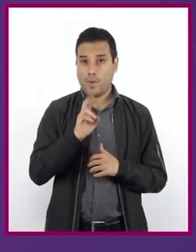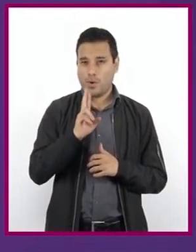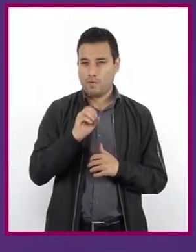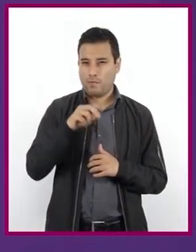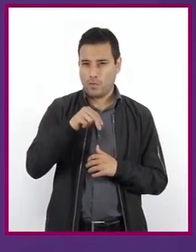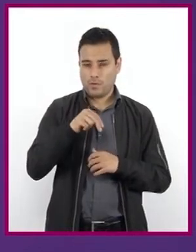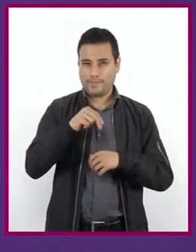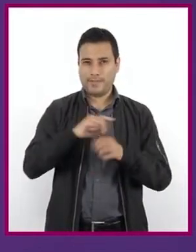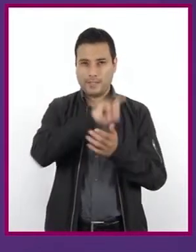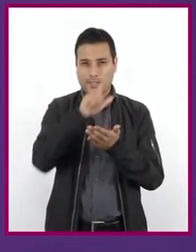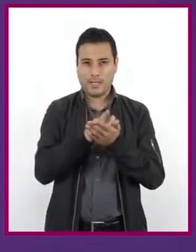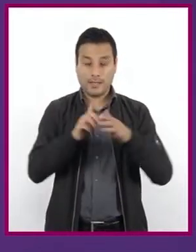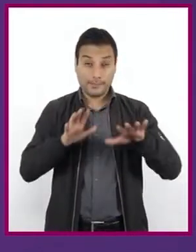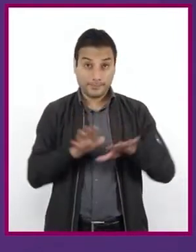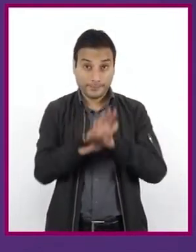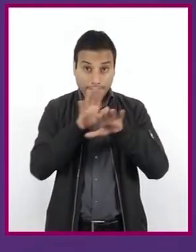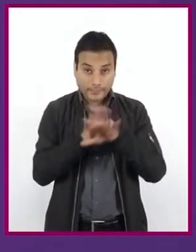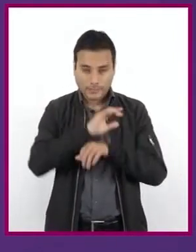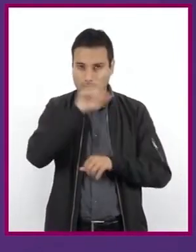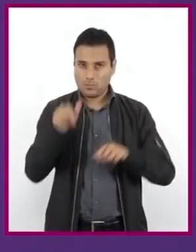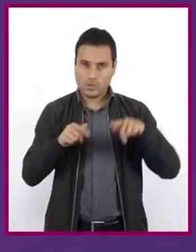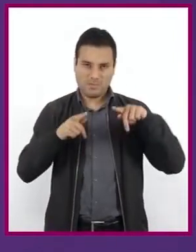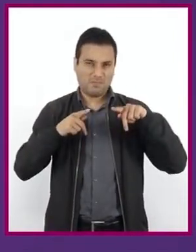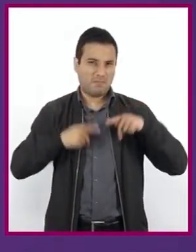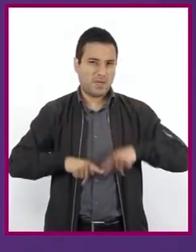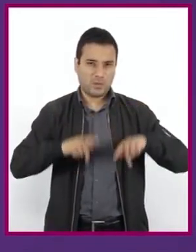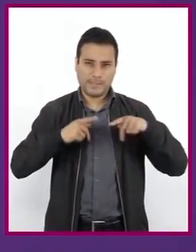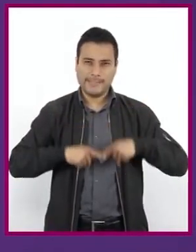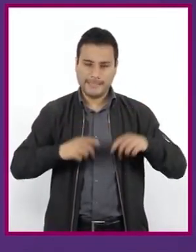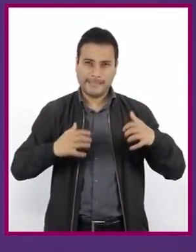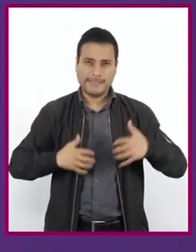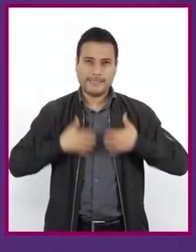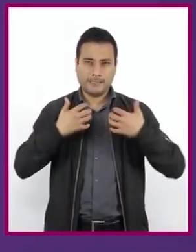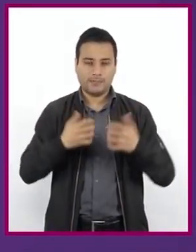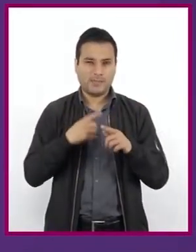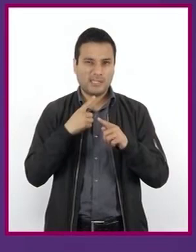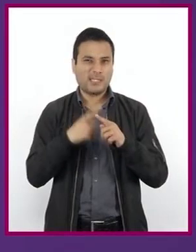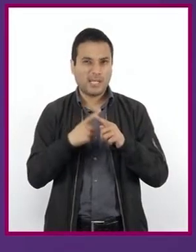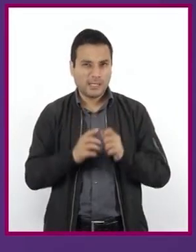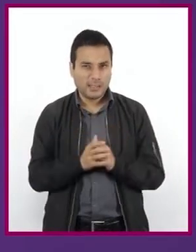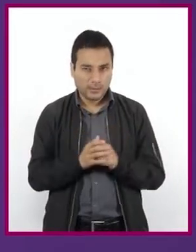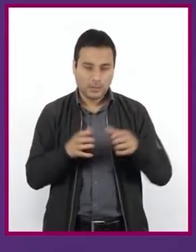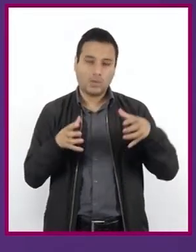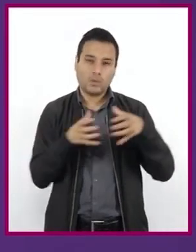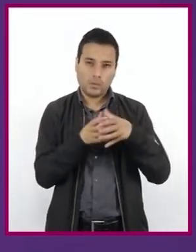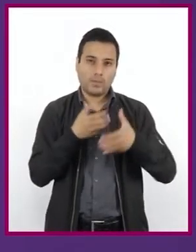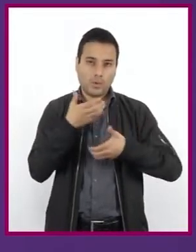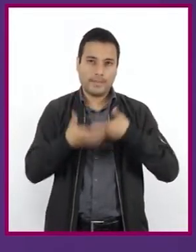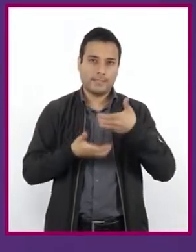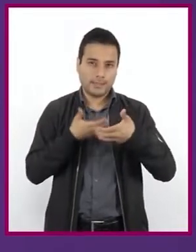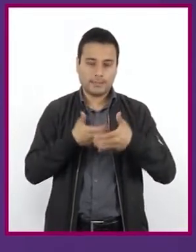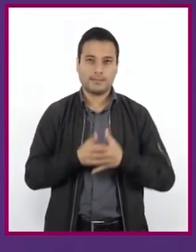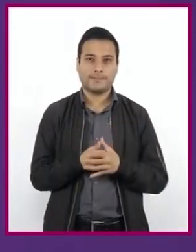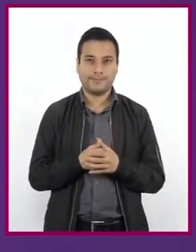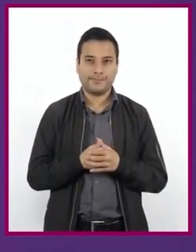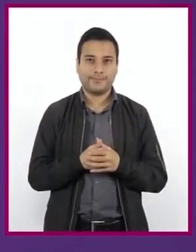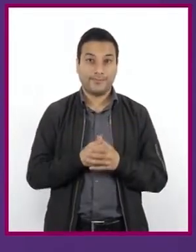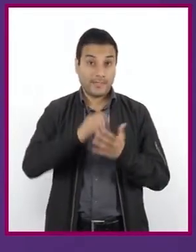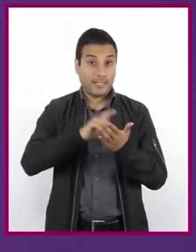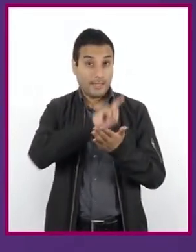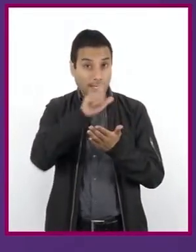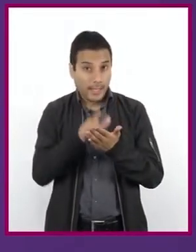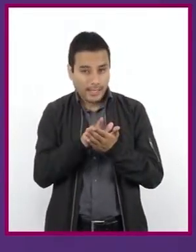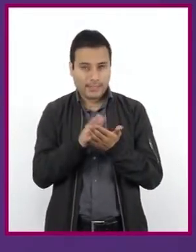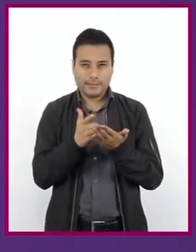provocó el descontento de varios sectores de la sociedad novohispana, entre ellos el de los comerciantes. Las leyes sobre libertad